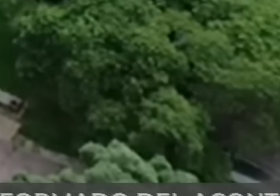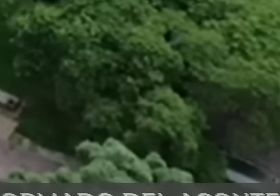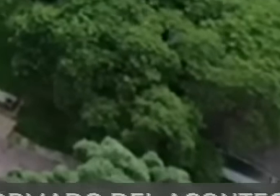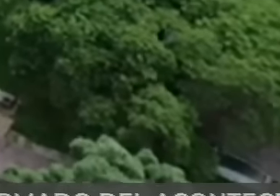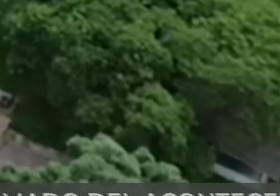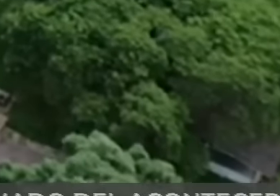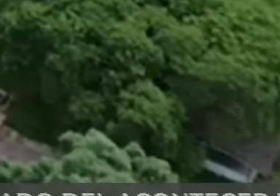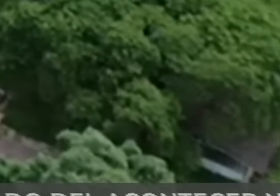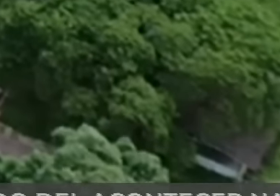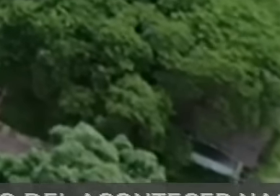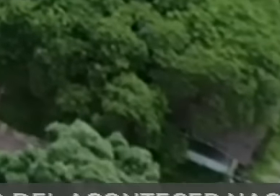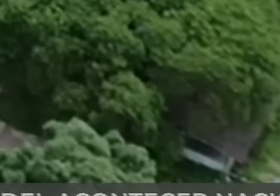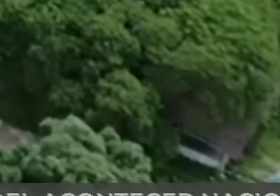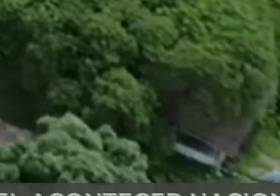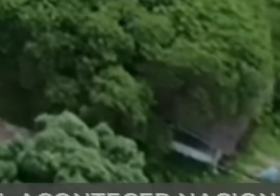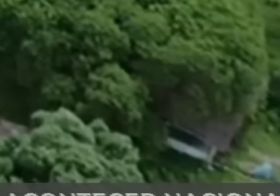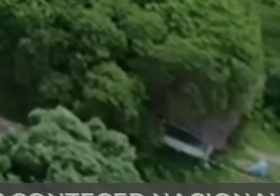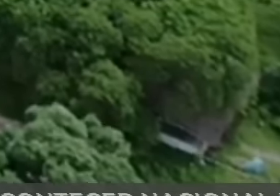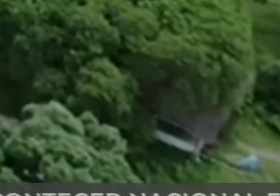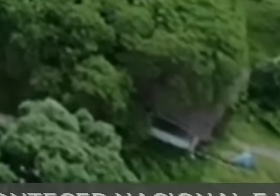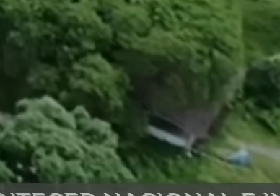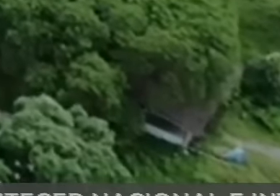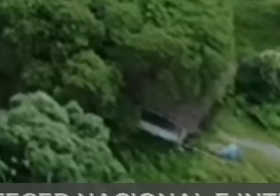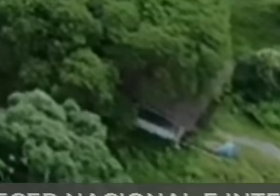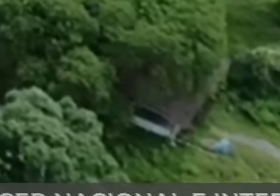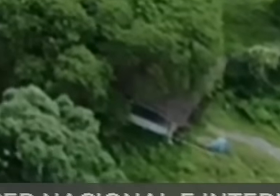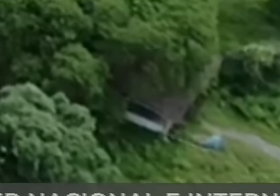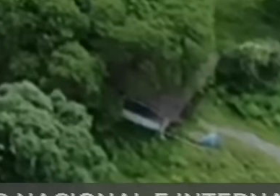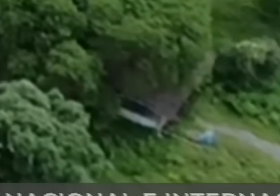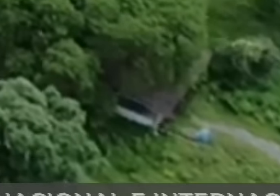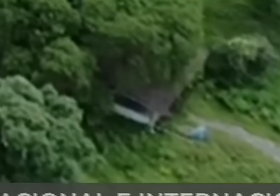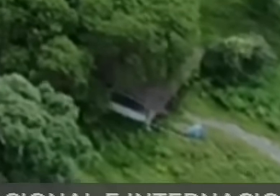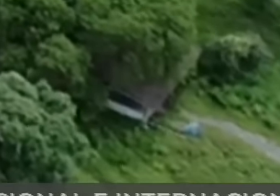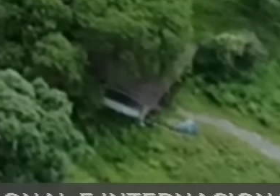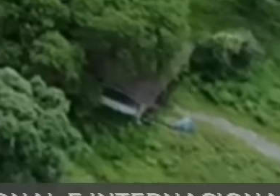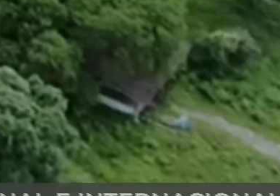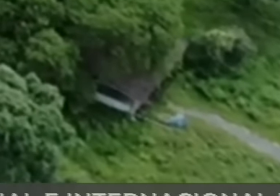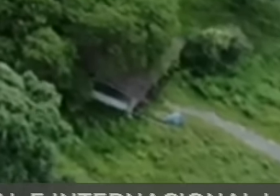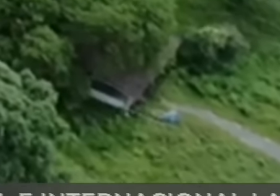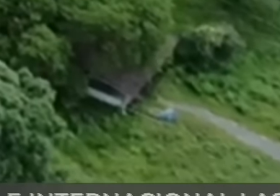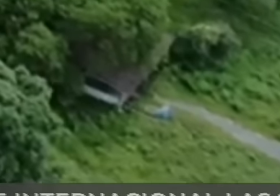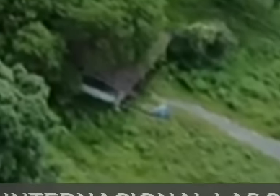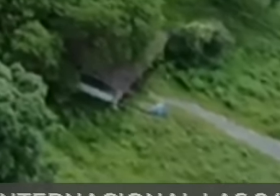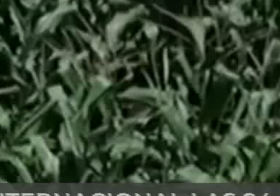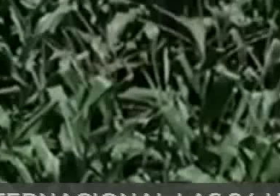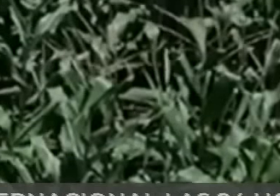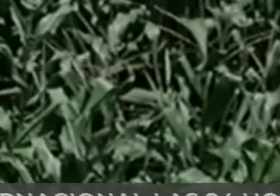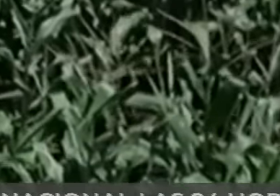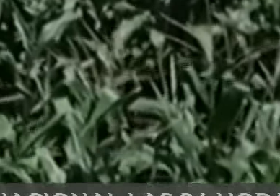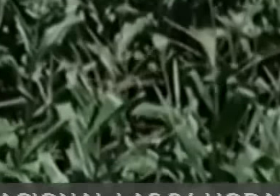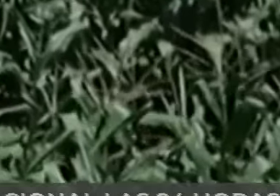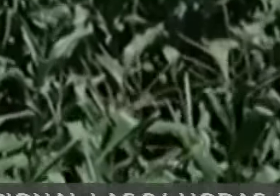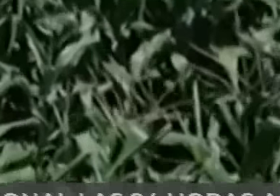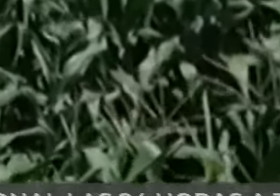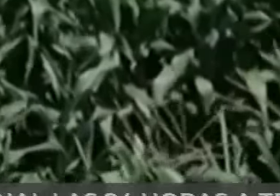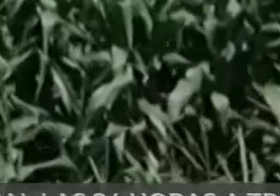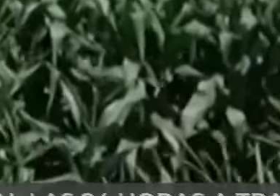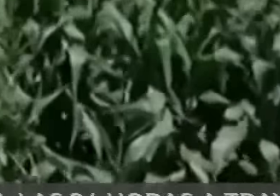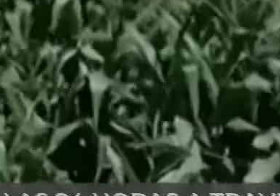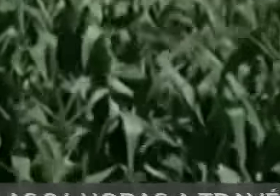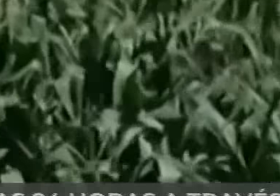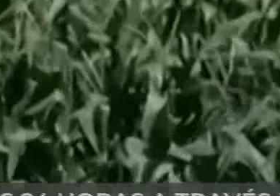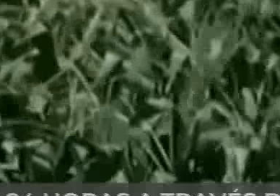y contentos y honrados de estar aquí y queremos agradecerte por esta invitación. Lo que vimos hoy aquí